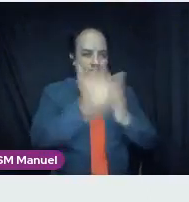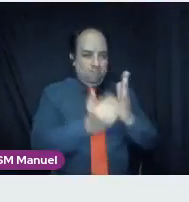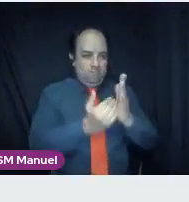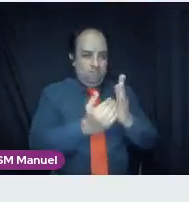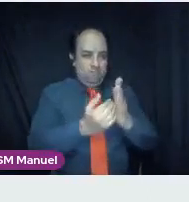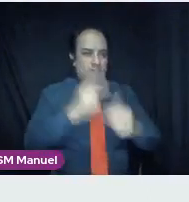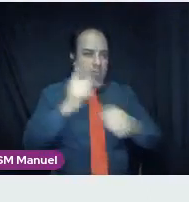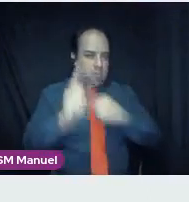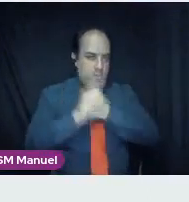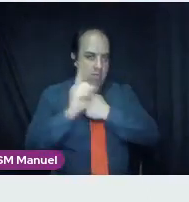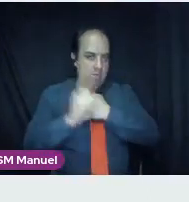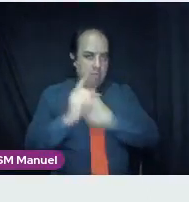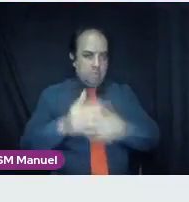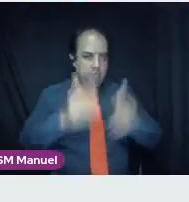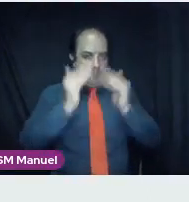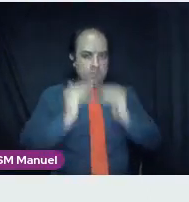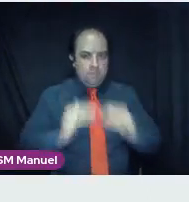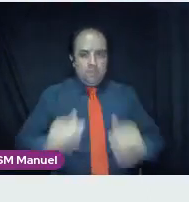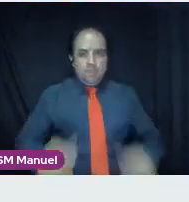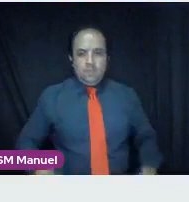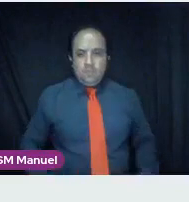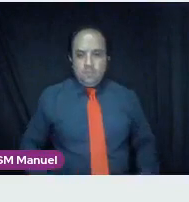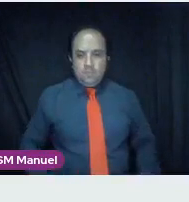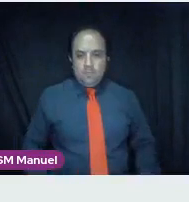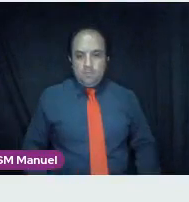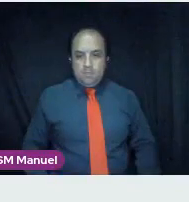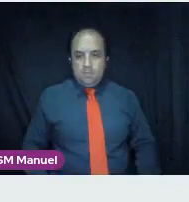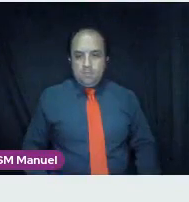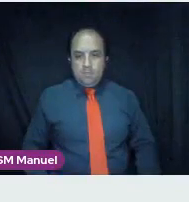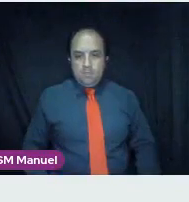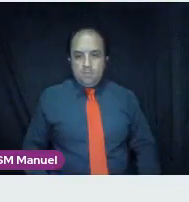Ahí. ¿Me ayuda con la siguiente, por favor?